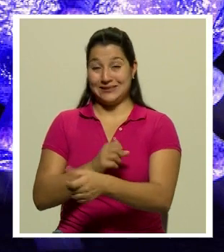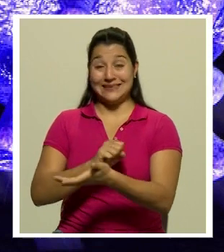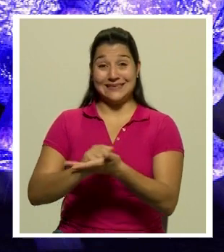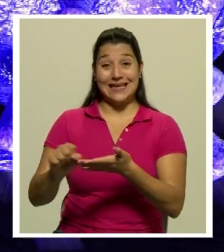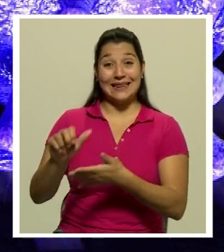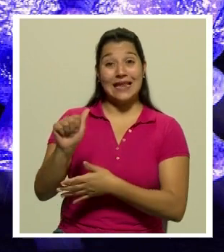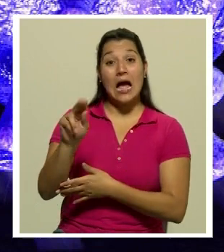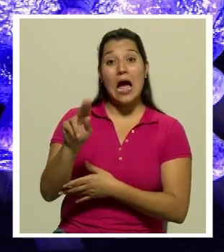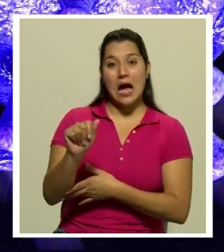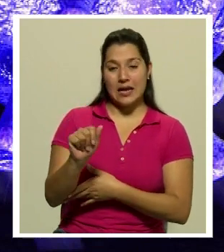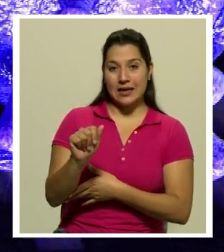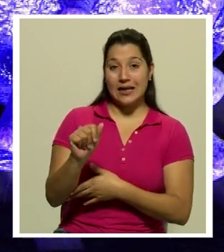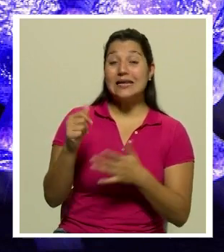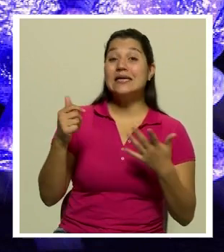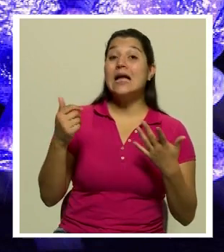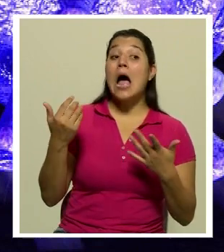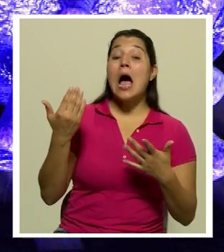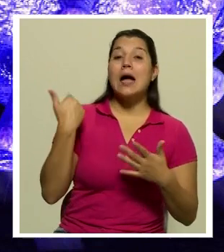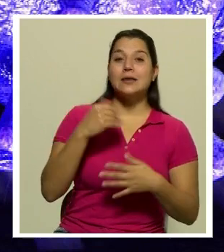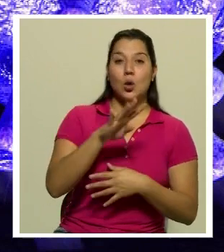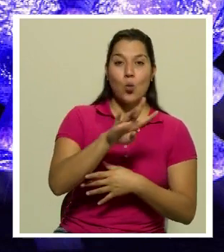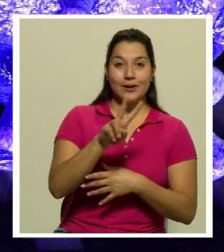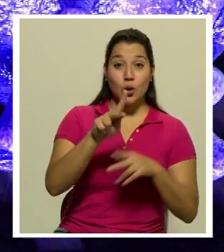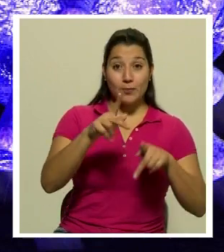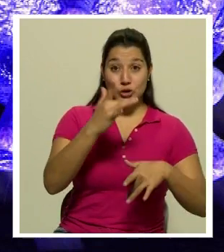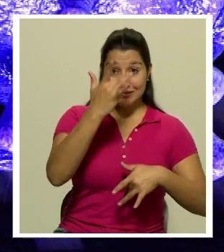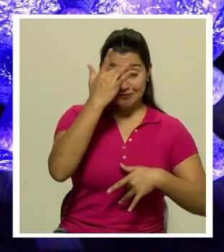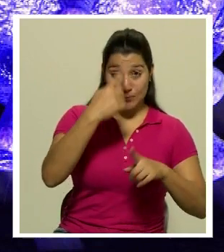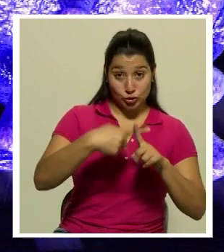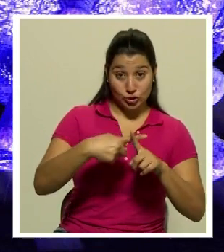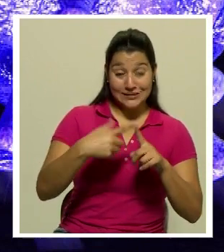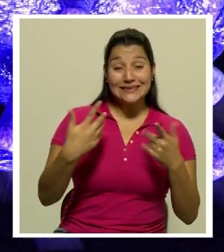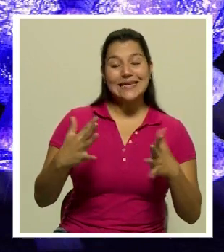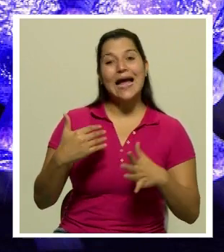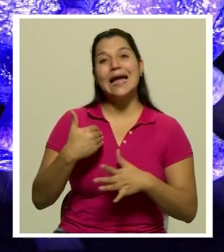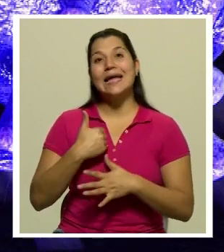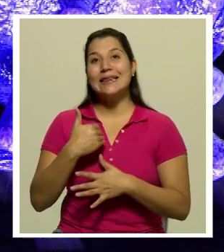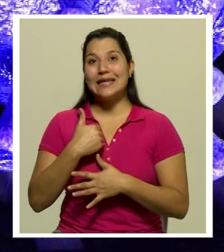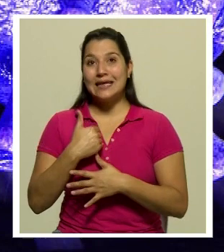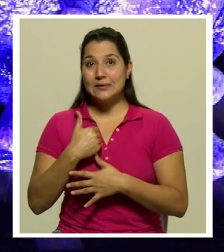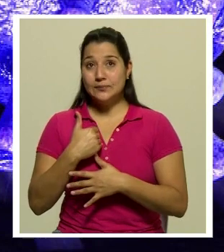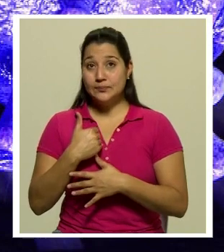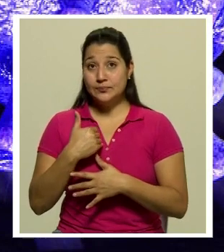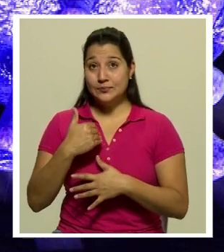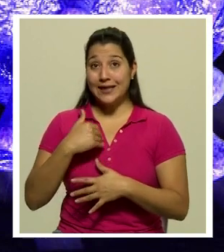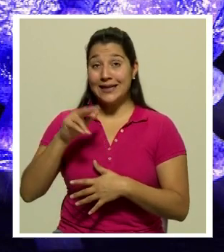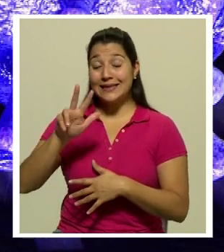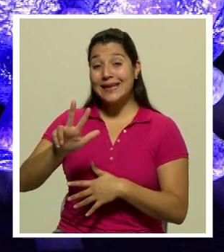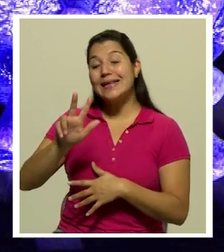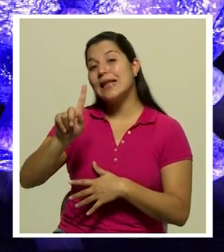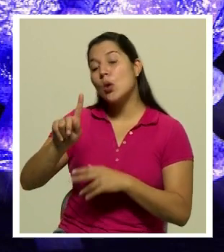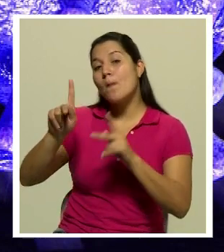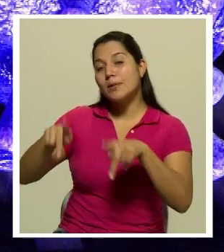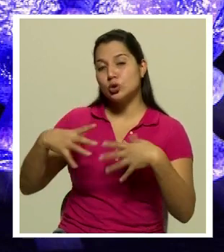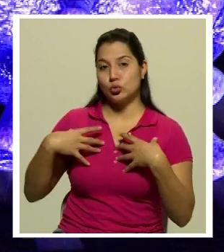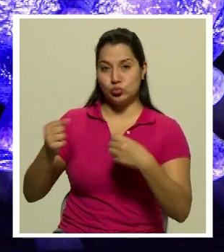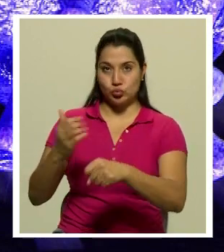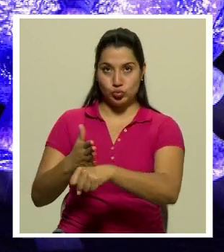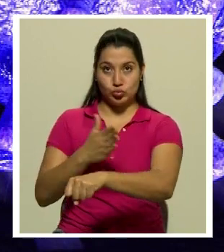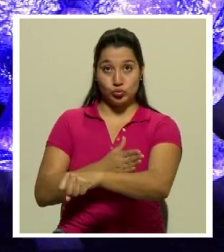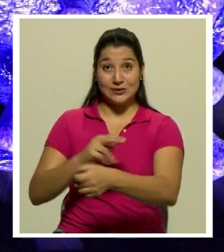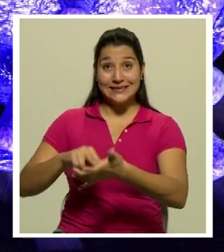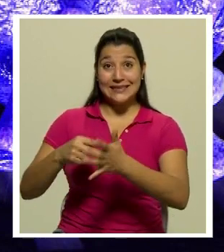tiene 31 recuperados de 42 casos positivos, lo cual representa un 73% del total de